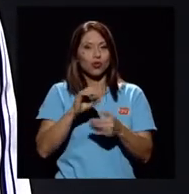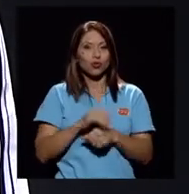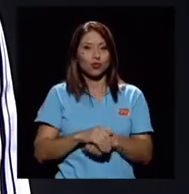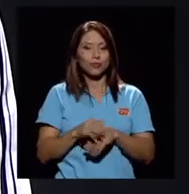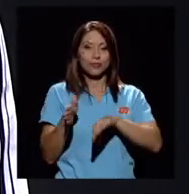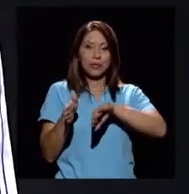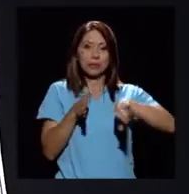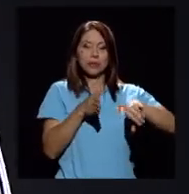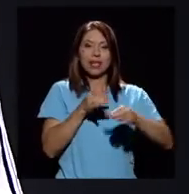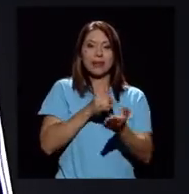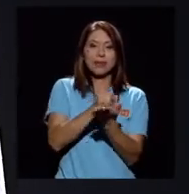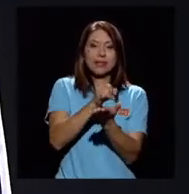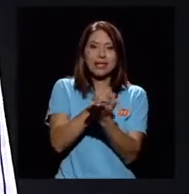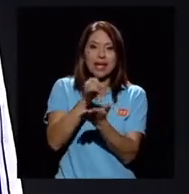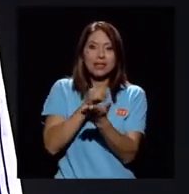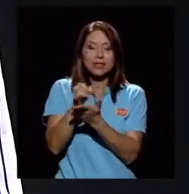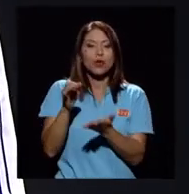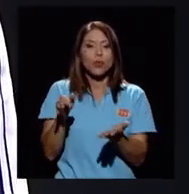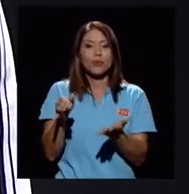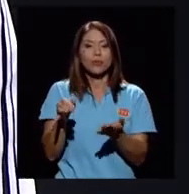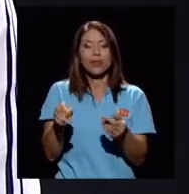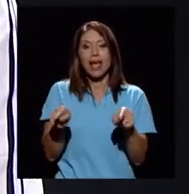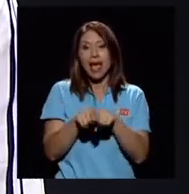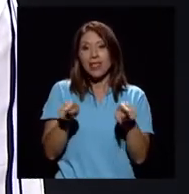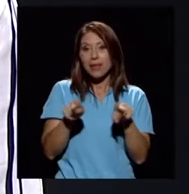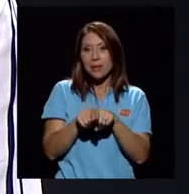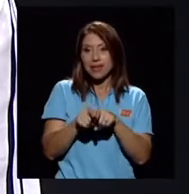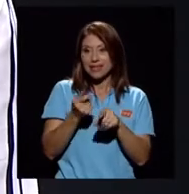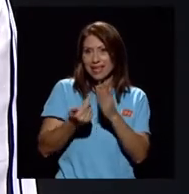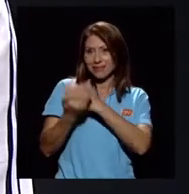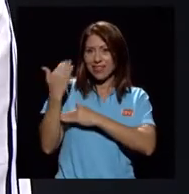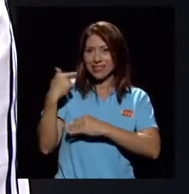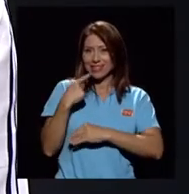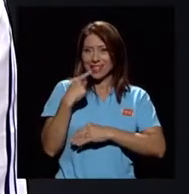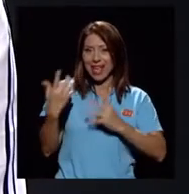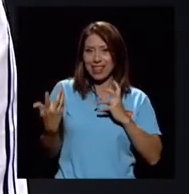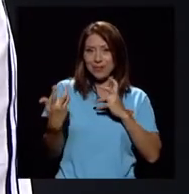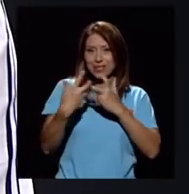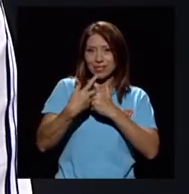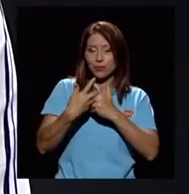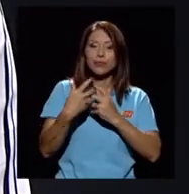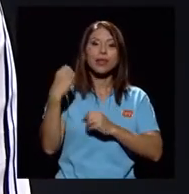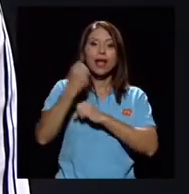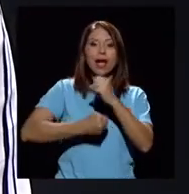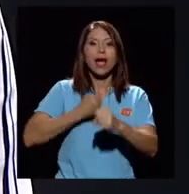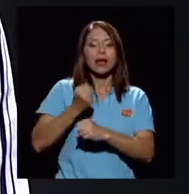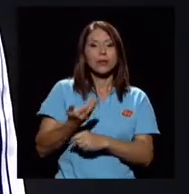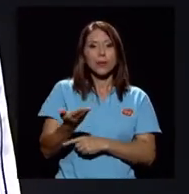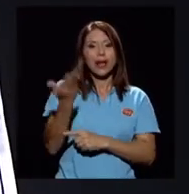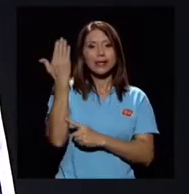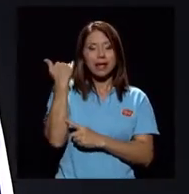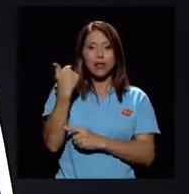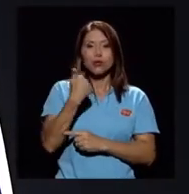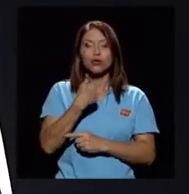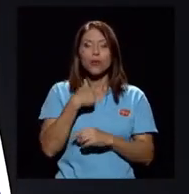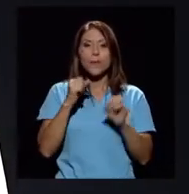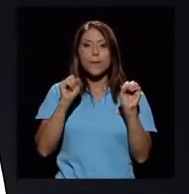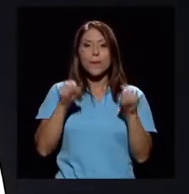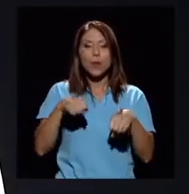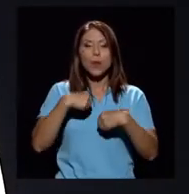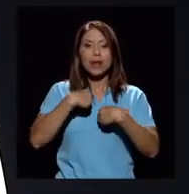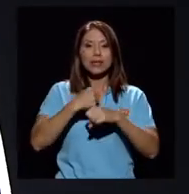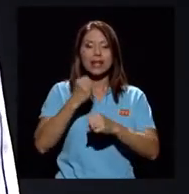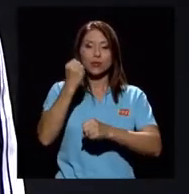como la parte de docencia. Con respecto a la parte de investigación, además de lo que les estaba contando de adaptación, El año pasado tuve la posibilidad de hacer